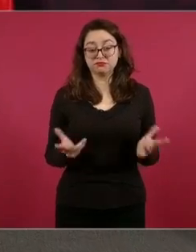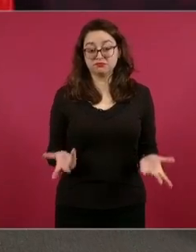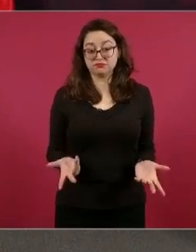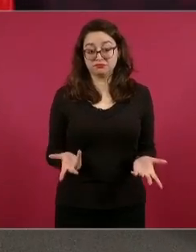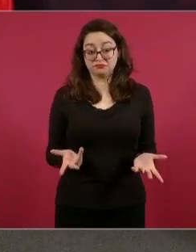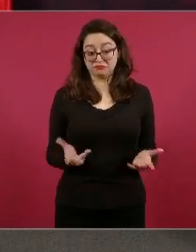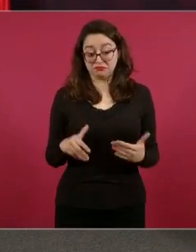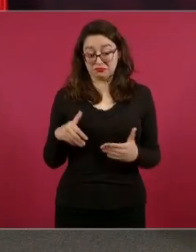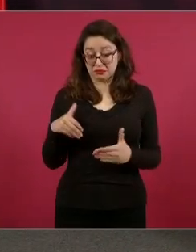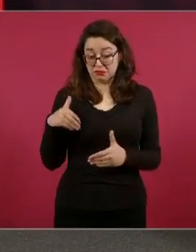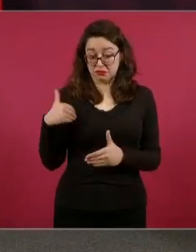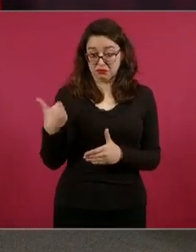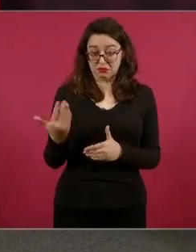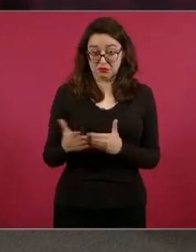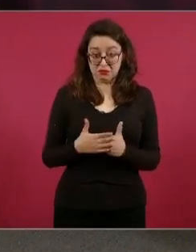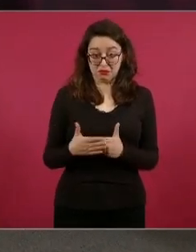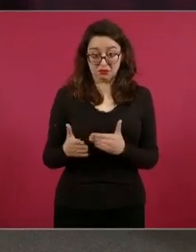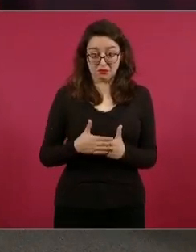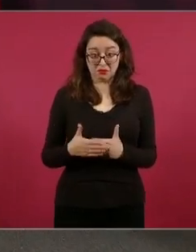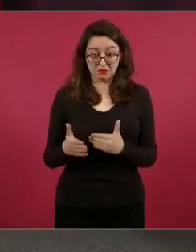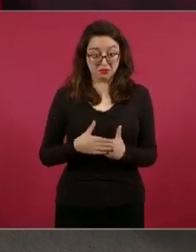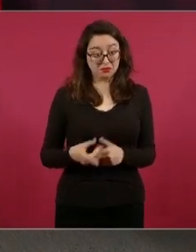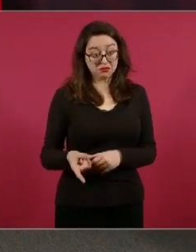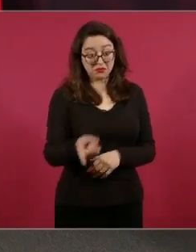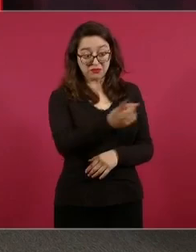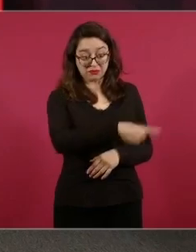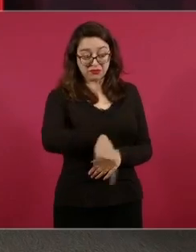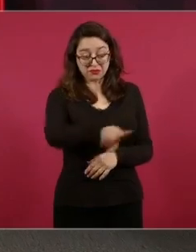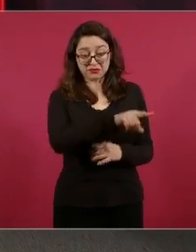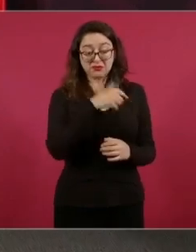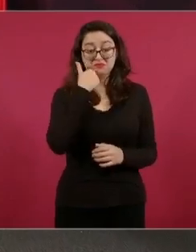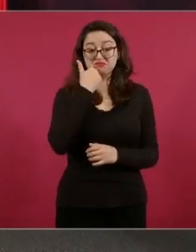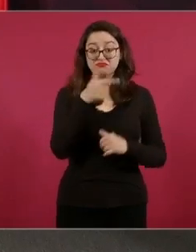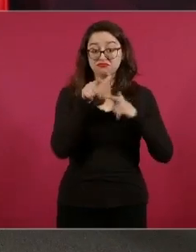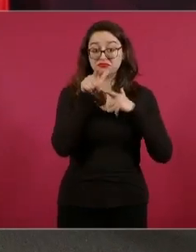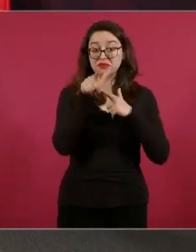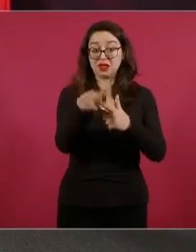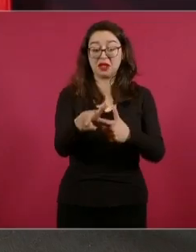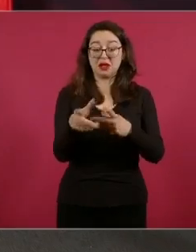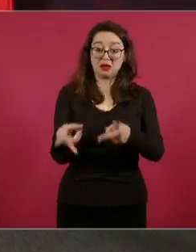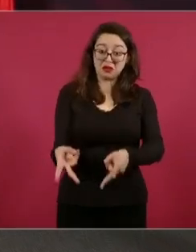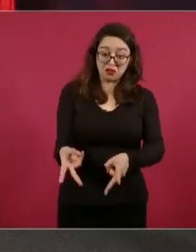próximo atraco, lo estamos viendo,